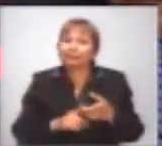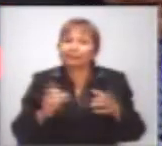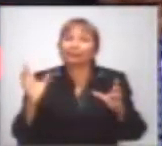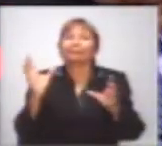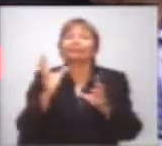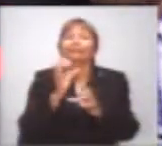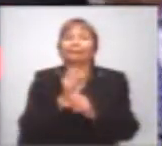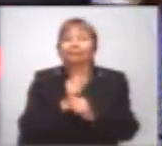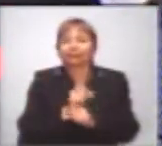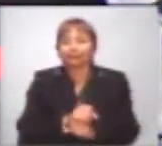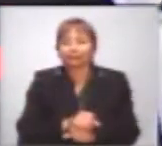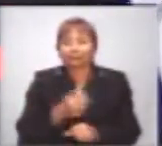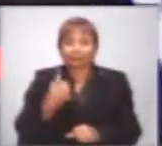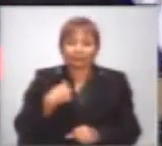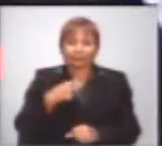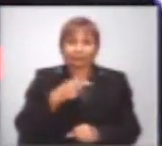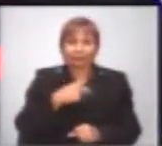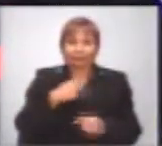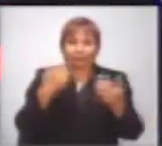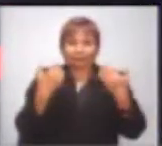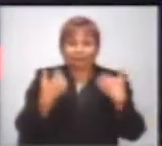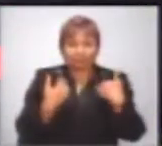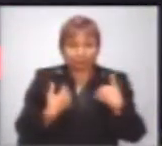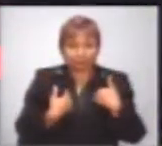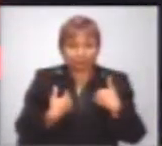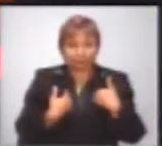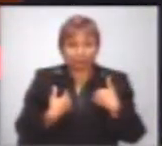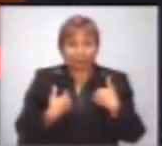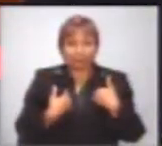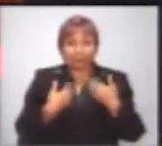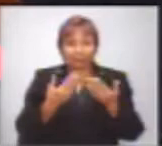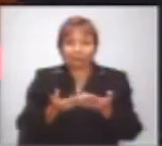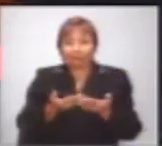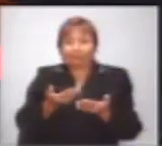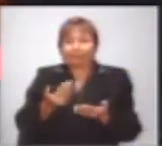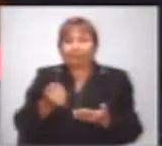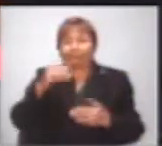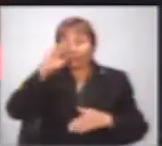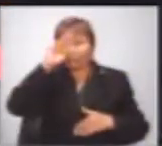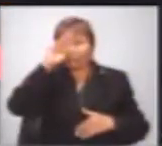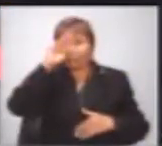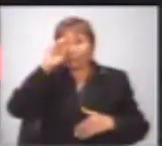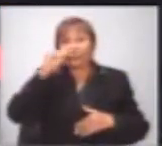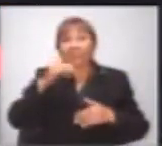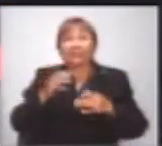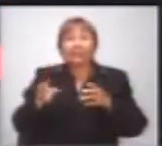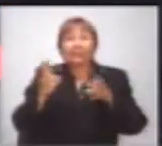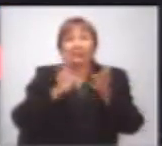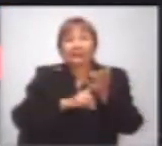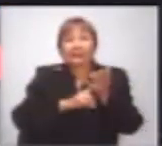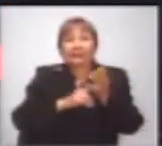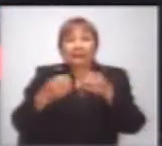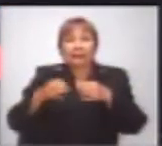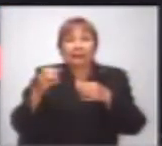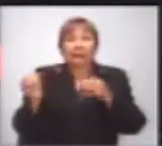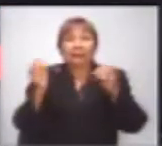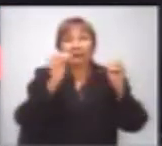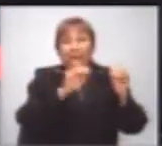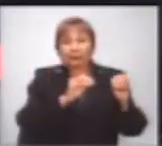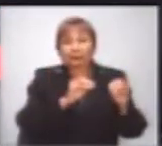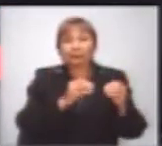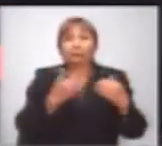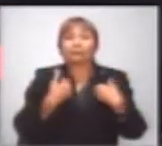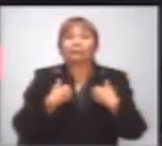conclusión, si nosotros tenemos enfermedades preexistentes y nos pasamos de una empresa a otra, tenemos que